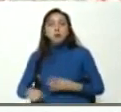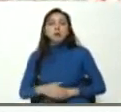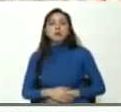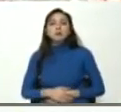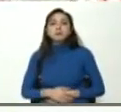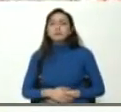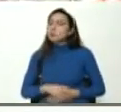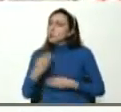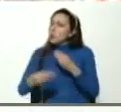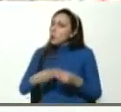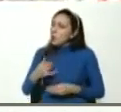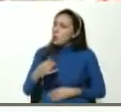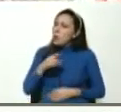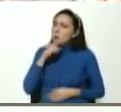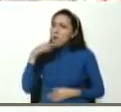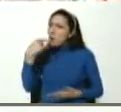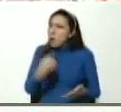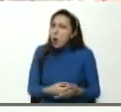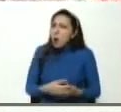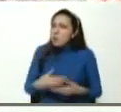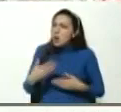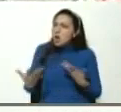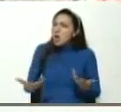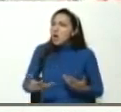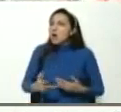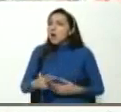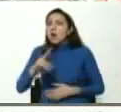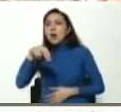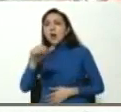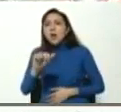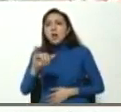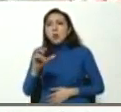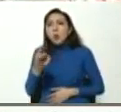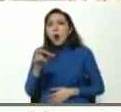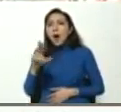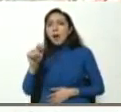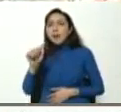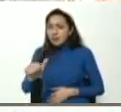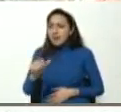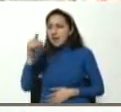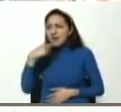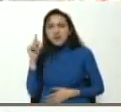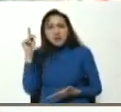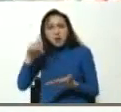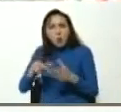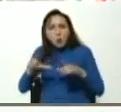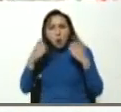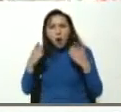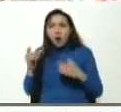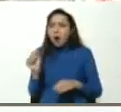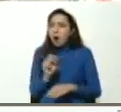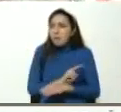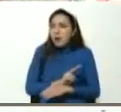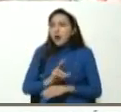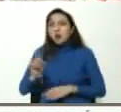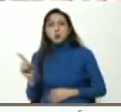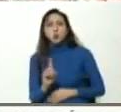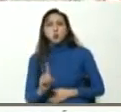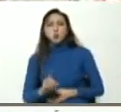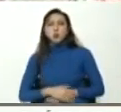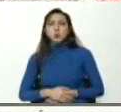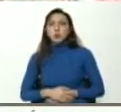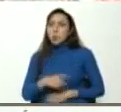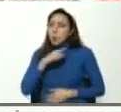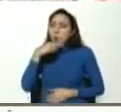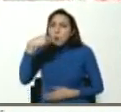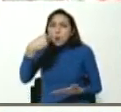como llamaba naiguatá cuando iba a bajar decía voy para vargas no así le decía yo voy para la guaira el nombre la